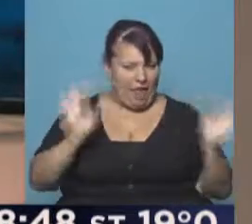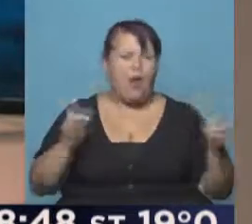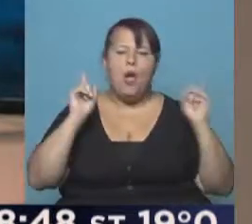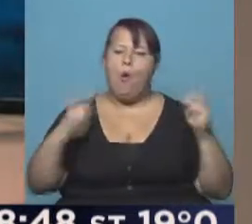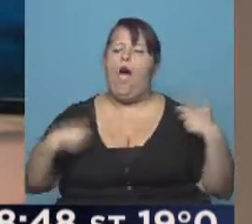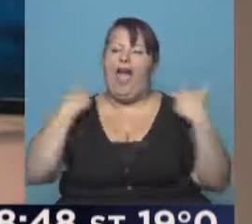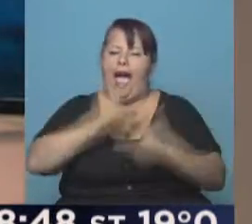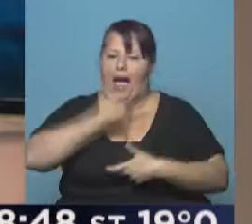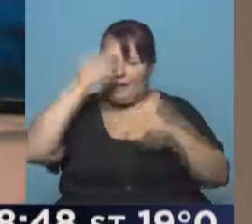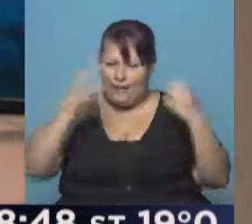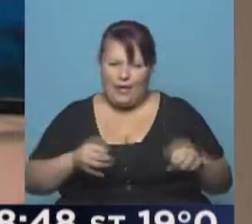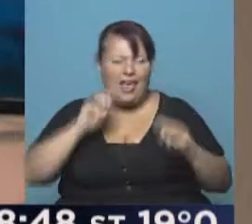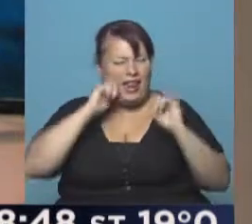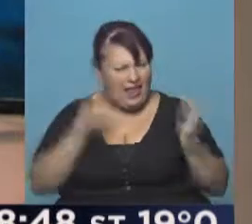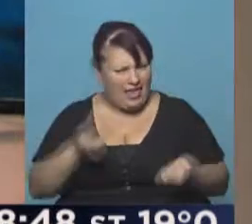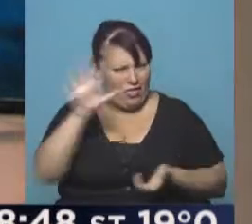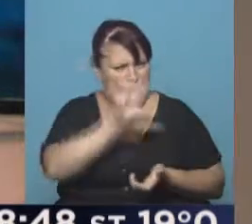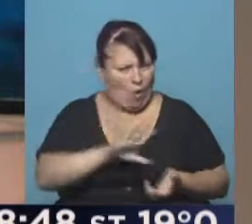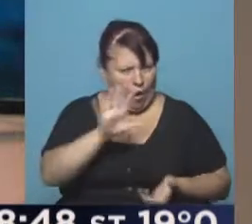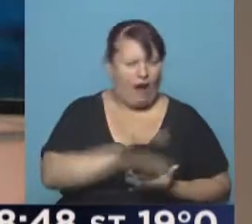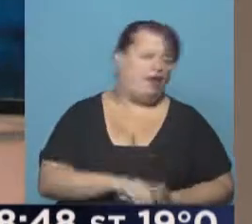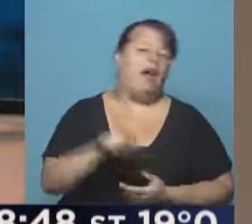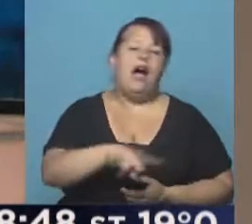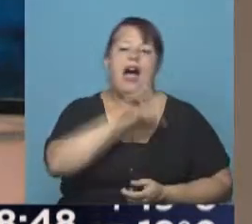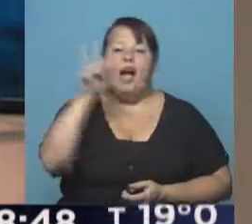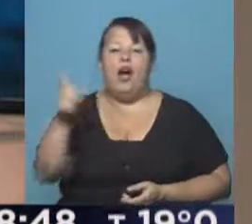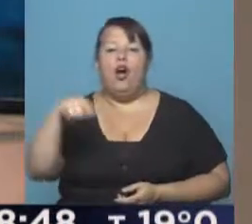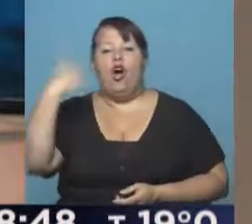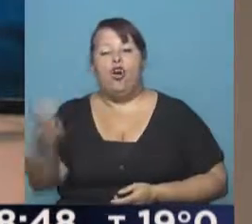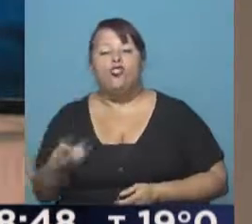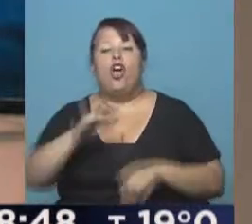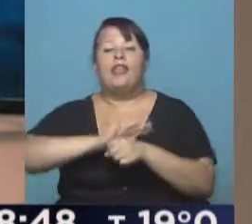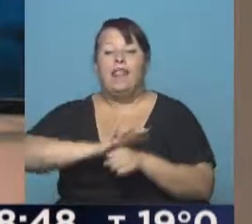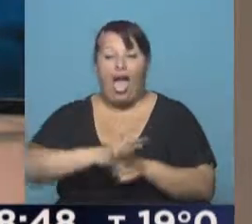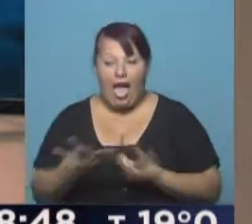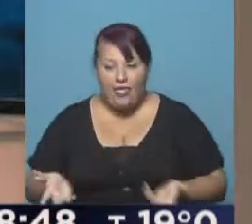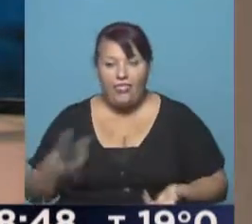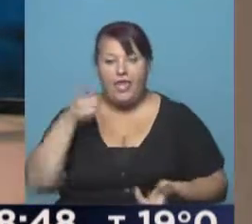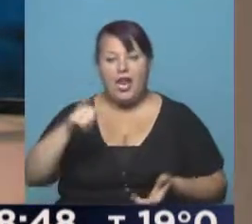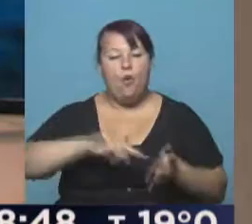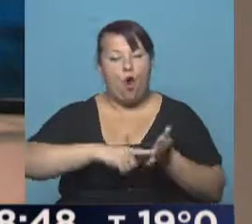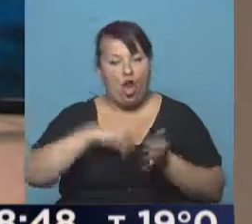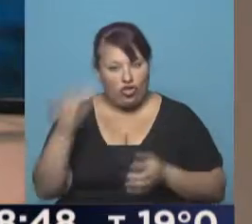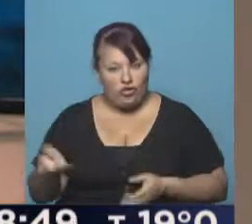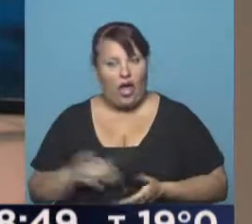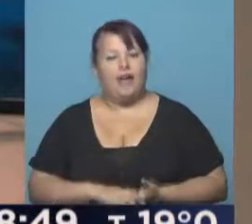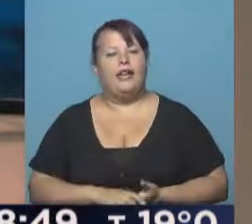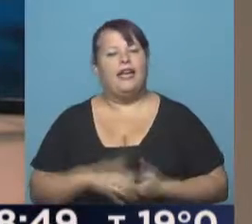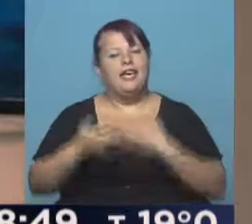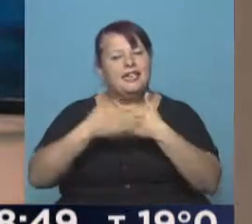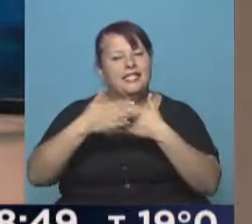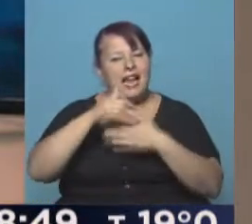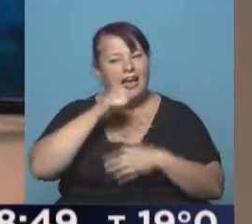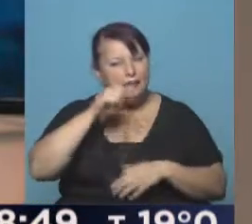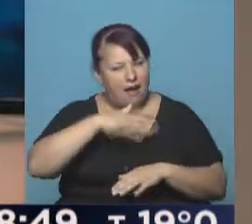bien abrigaditos, está muy linda esta zona. Vamos a la próxima, a ver Tandil, aquí en la provincia de Buenos Aires, cerquita de